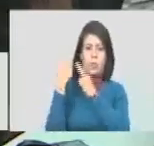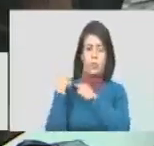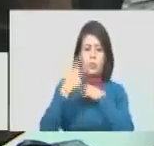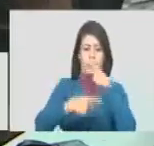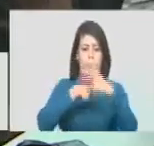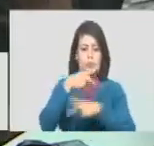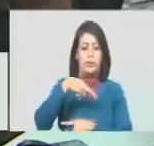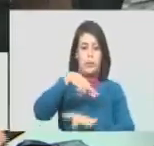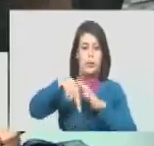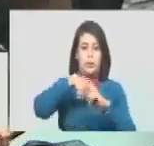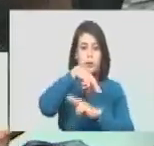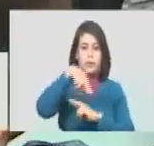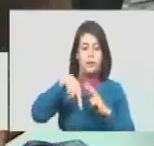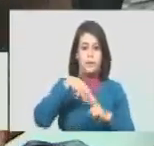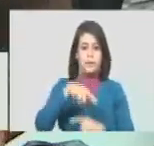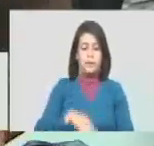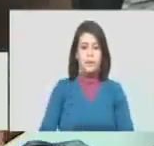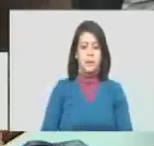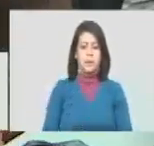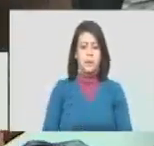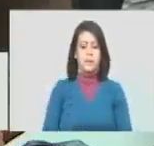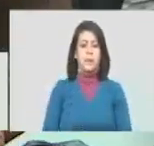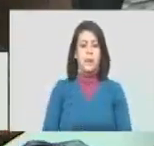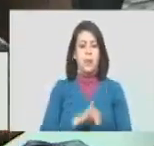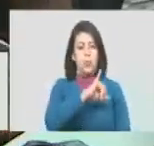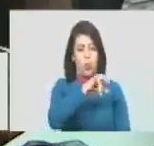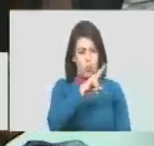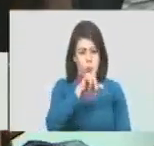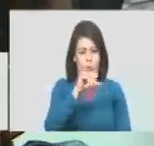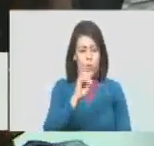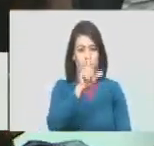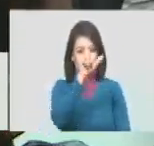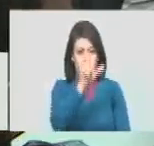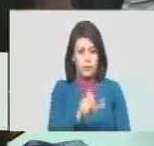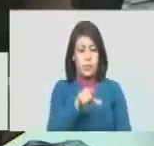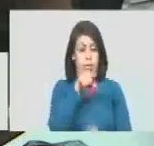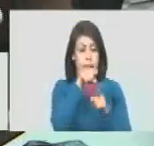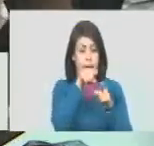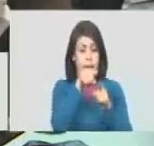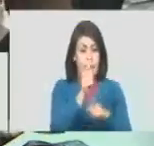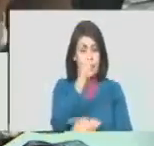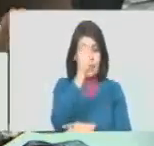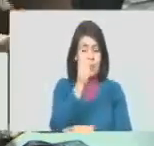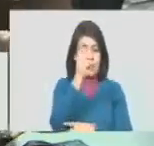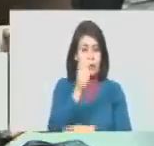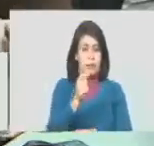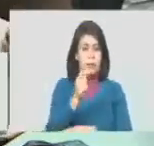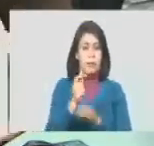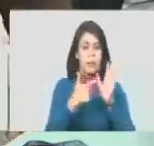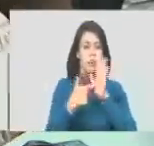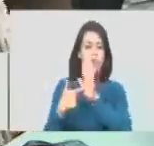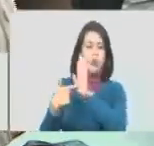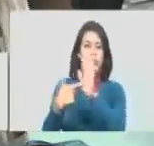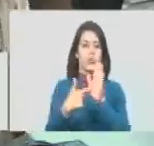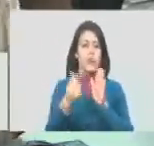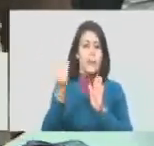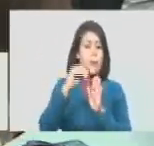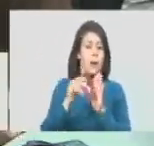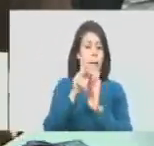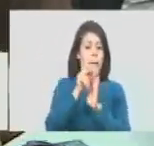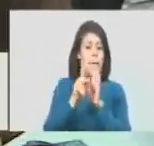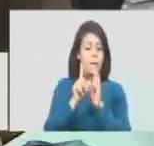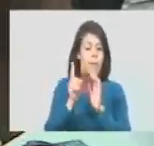proceso revolucionario. Entre esos, Julio le correspondió desvelar uno de los